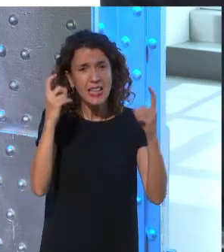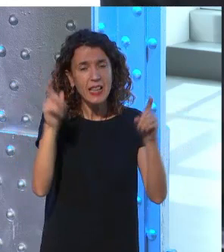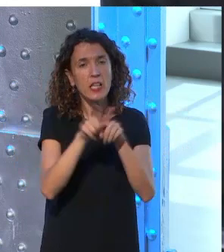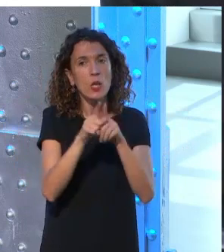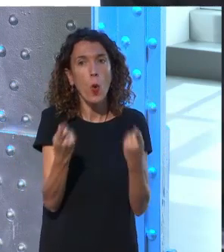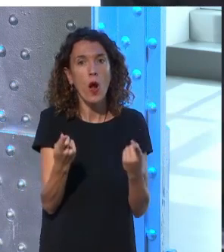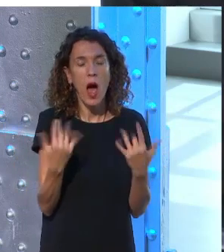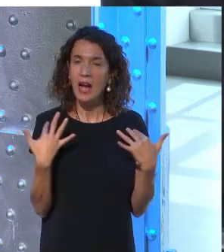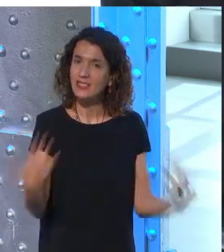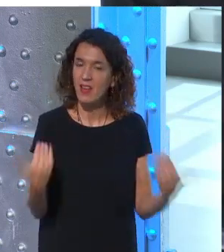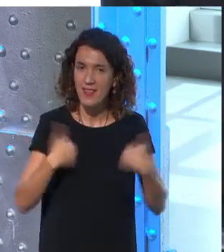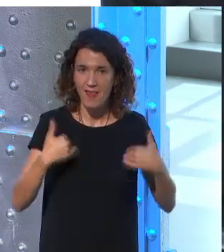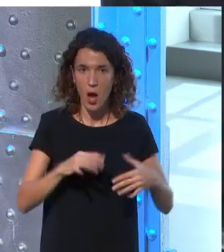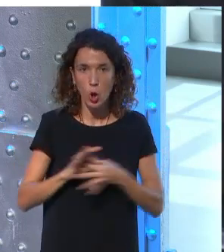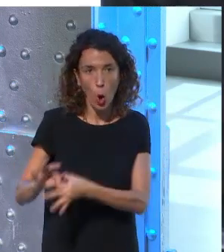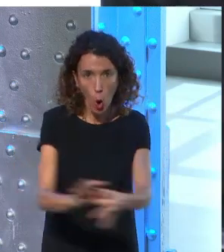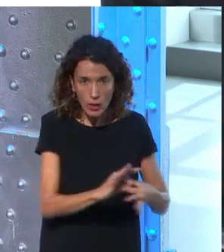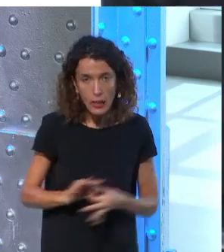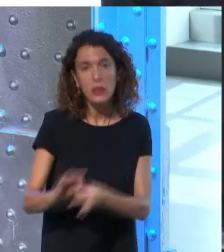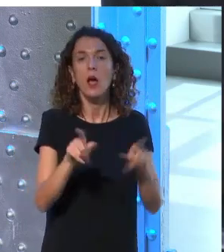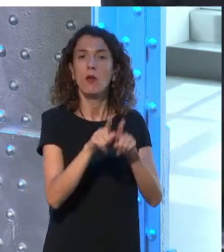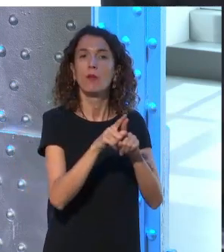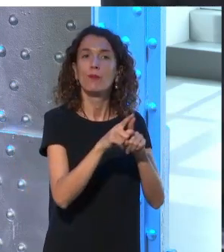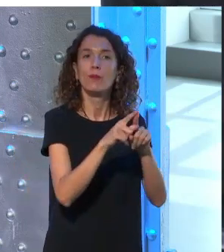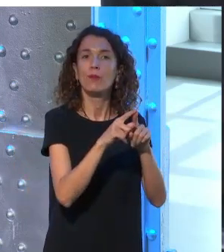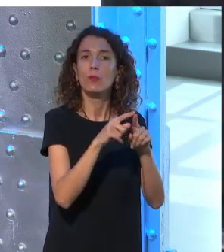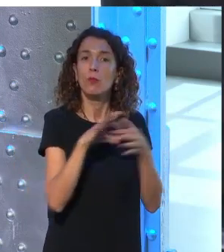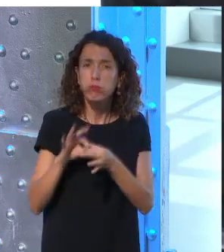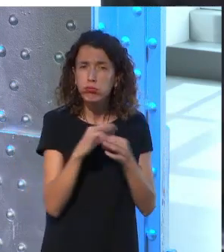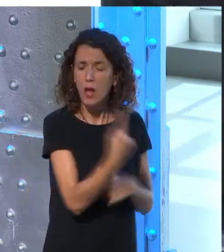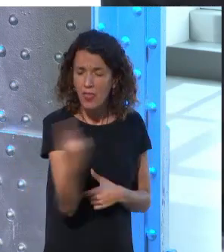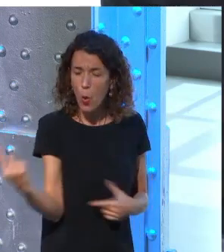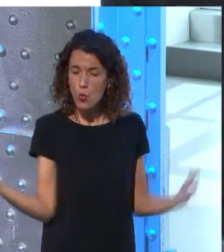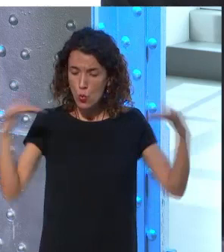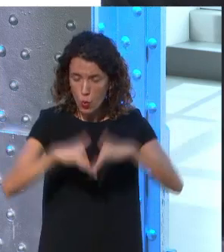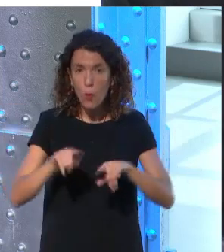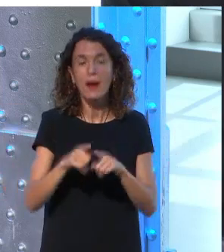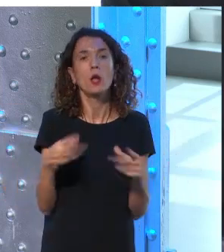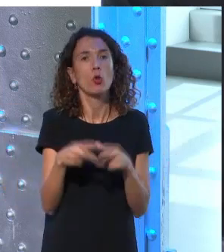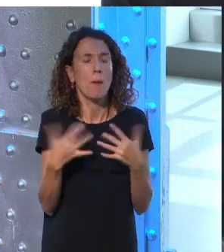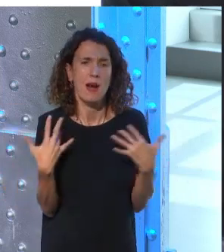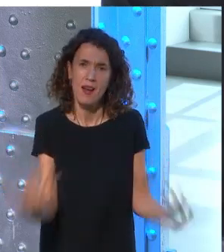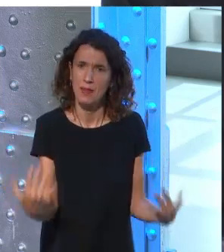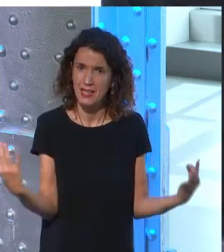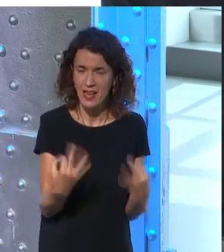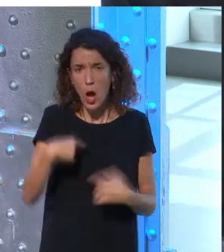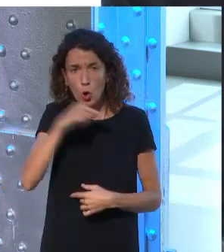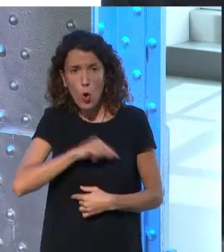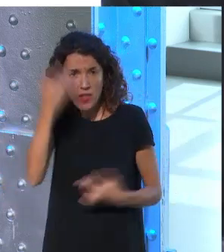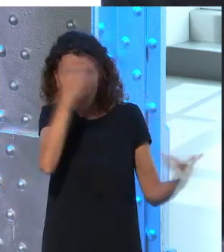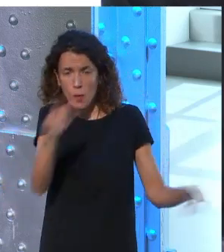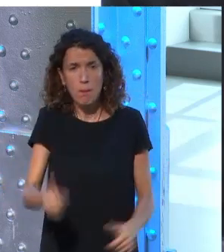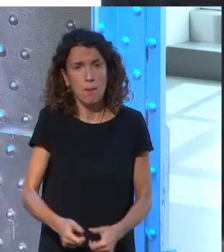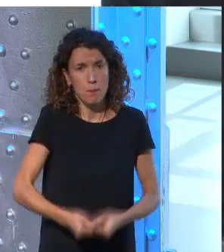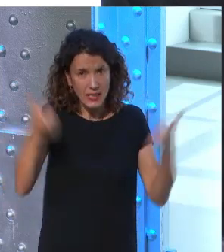de activar, de conectar los distintos nodos para que en la sociedad haya una mayor rapidez y mayor concienciación, por